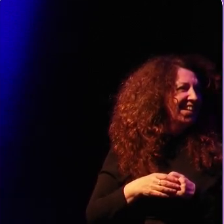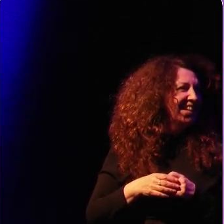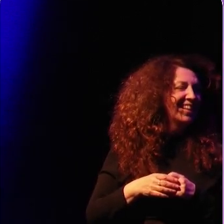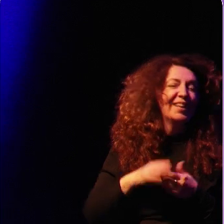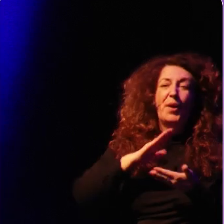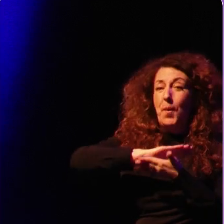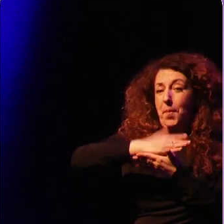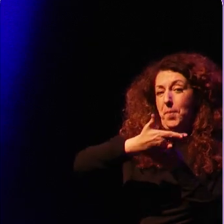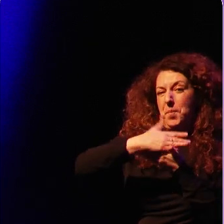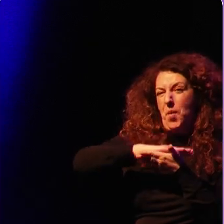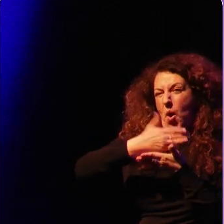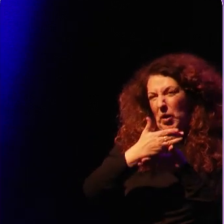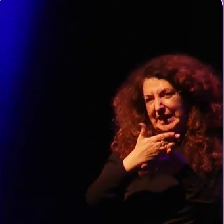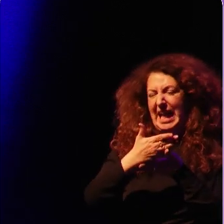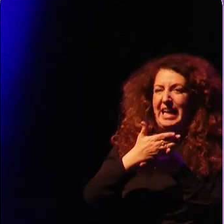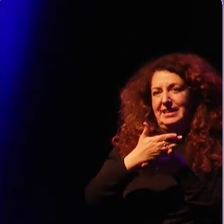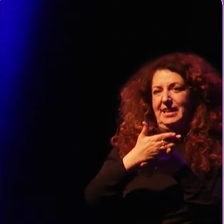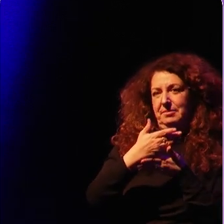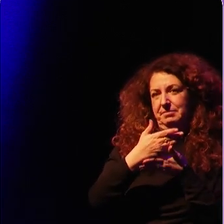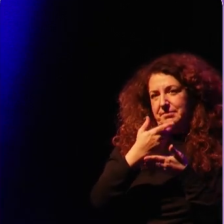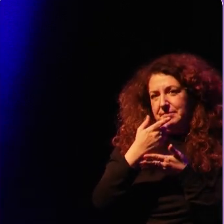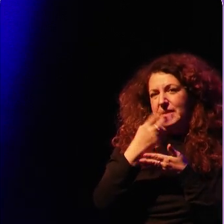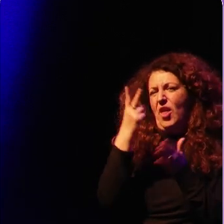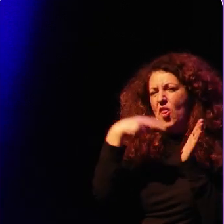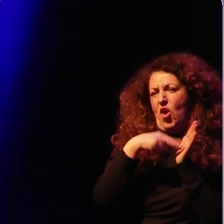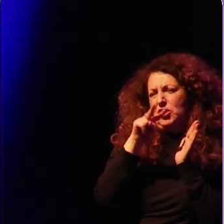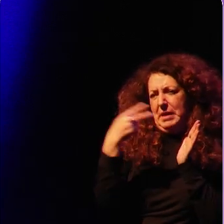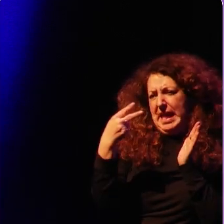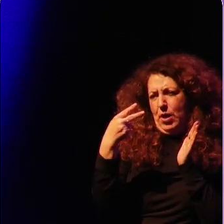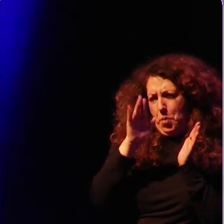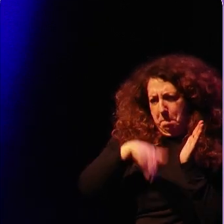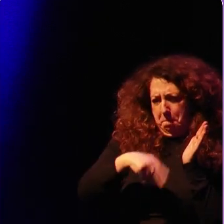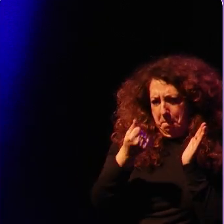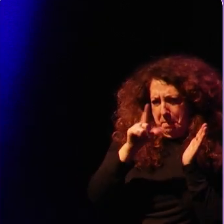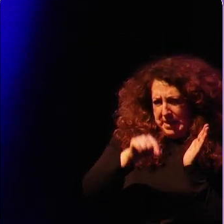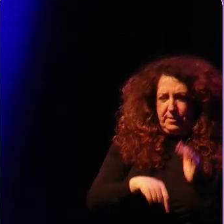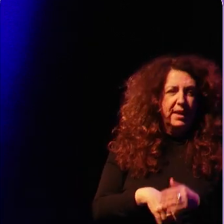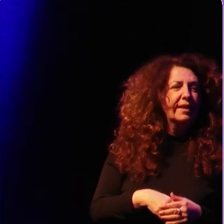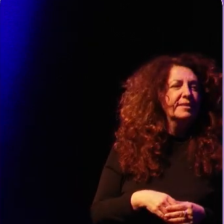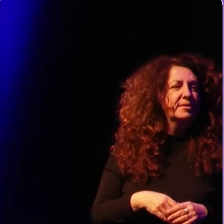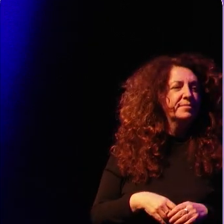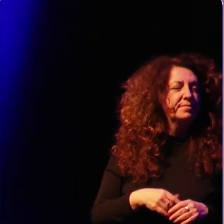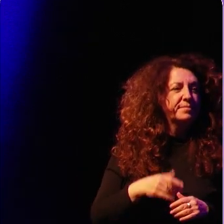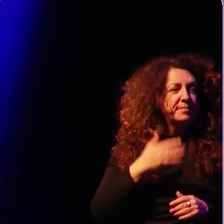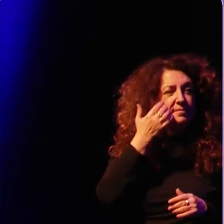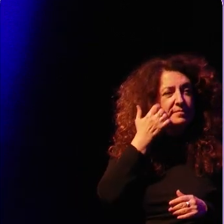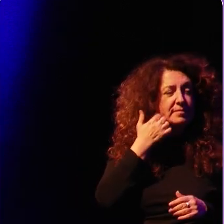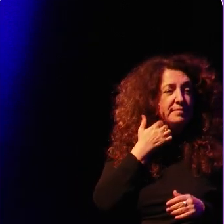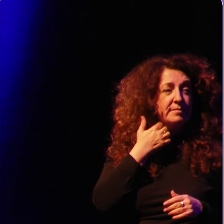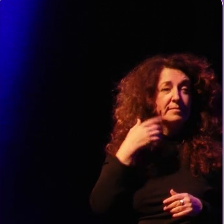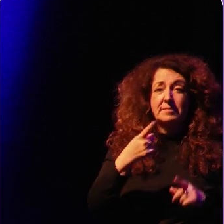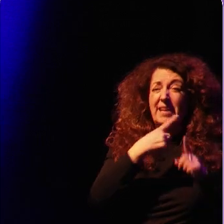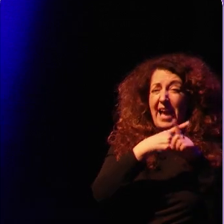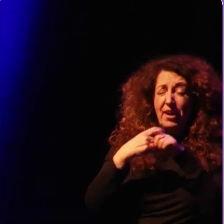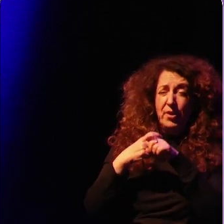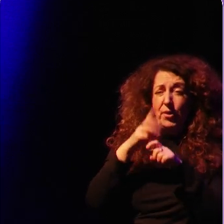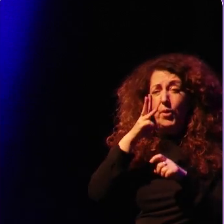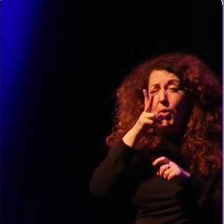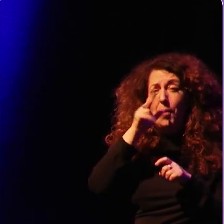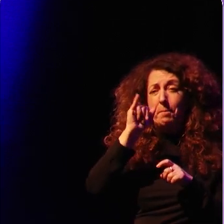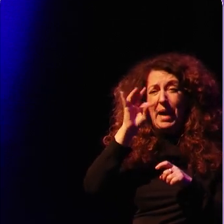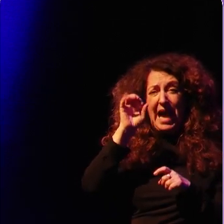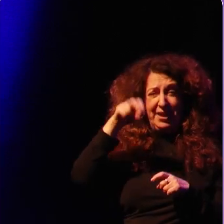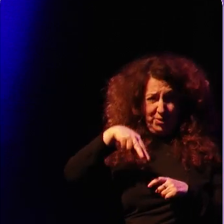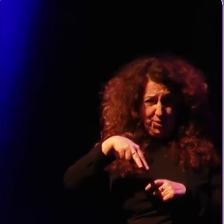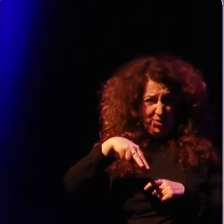un portátil que cuesta menos de 2.000 pavos. ¿Vale? y es un algoritmo Python, son 50